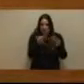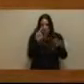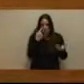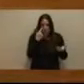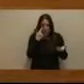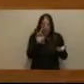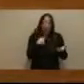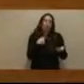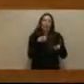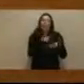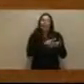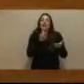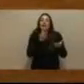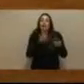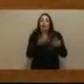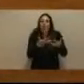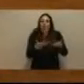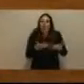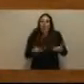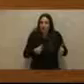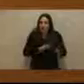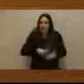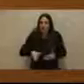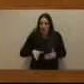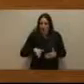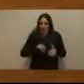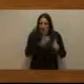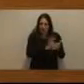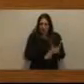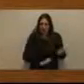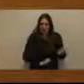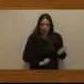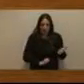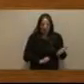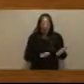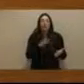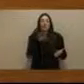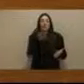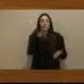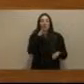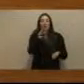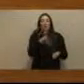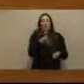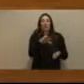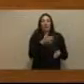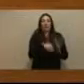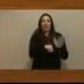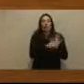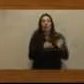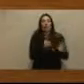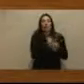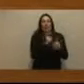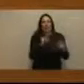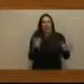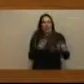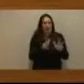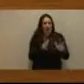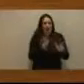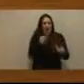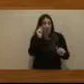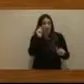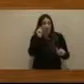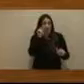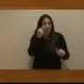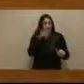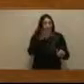voy a leer solo también el párrafo final de este informe. Ante la gravedad de las presuntas irregularidades detectadas en los